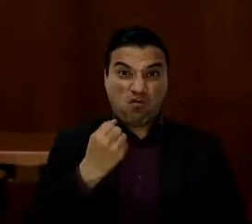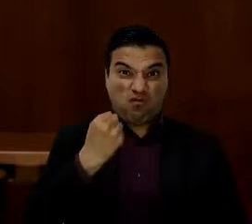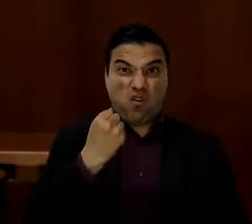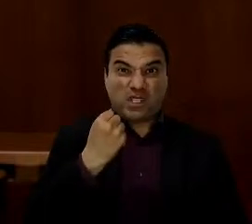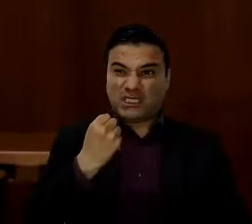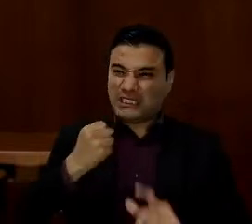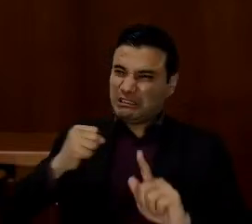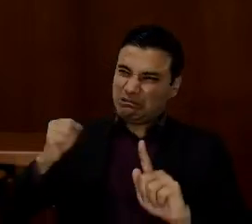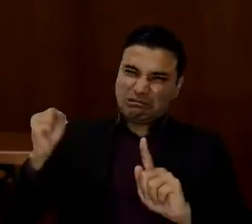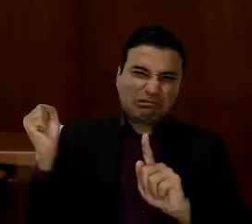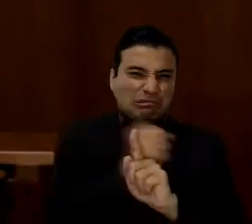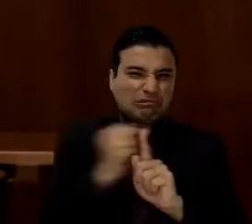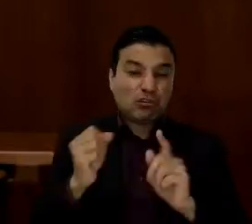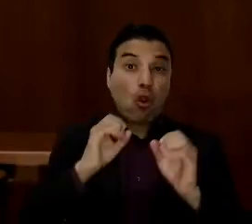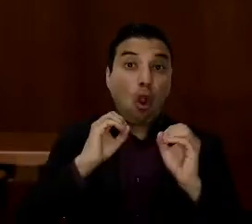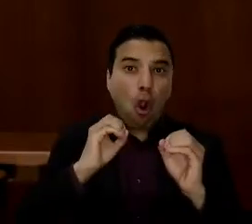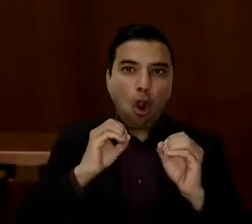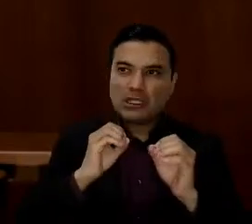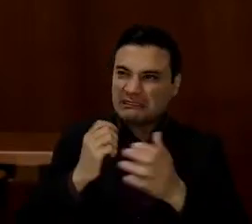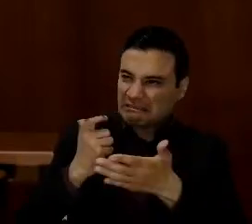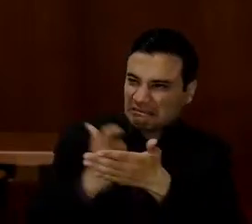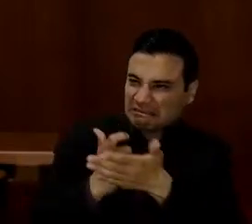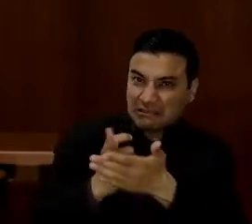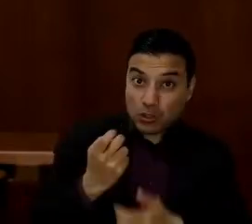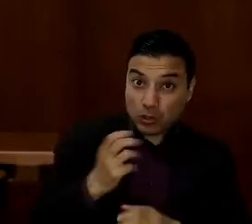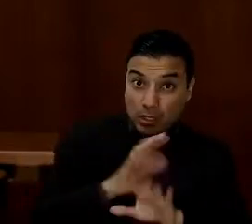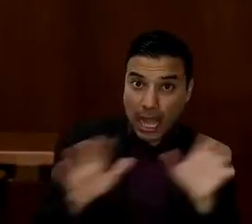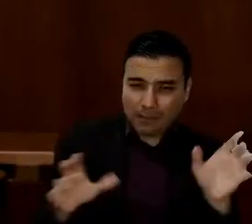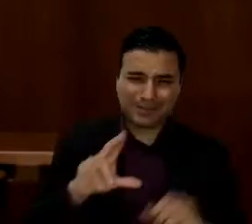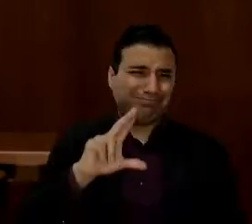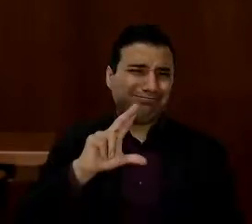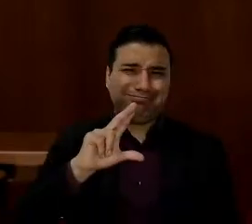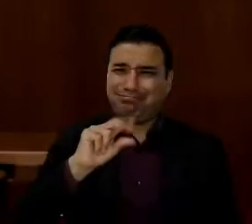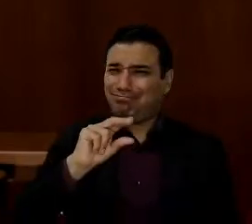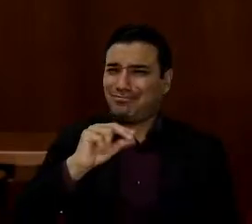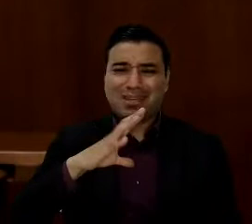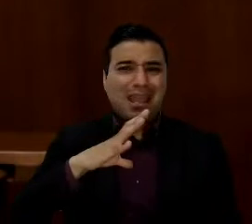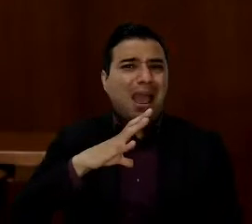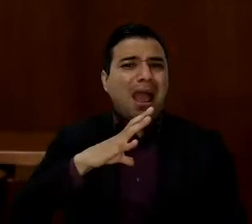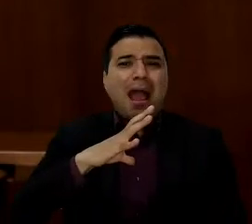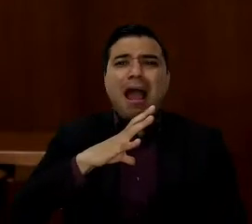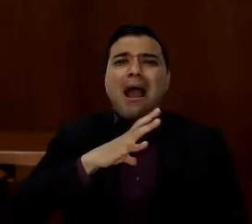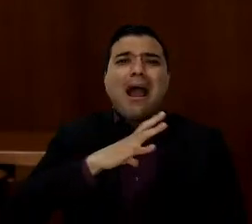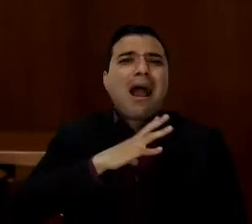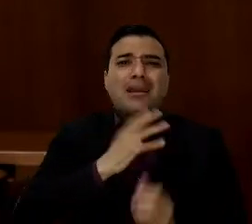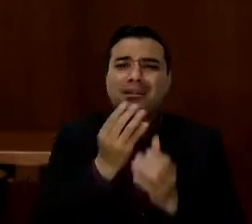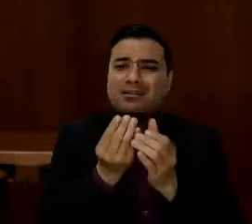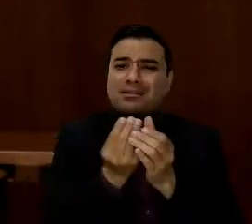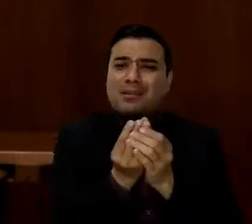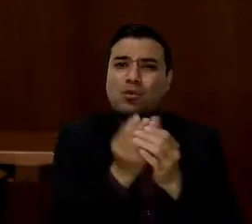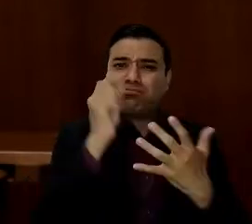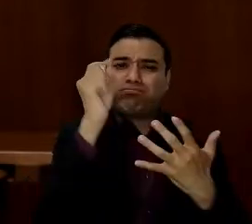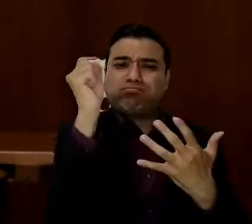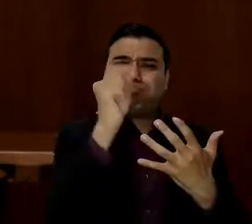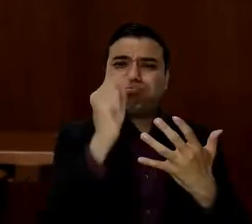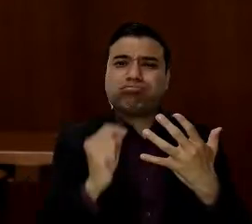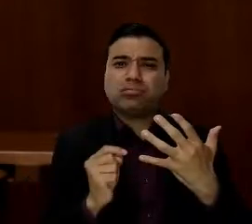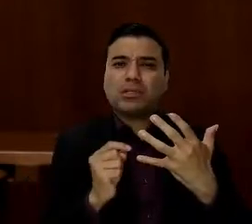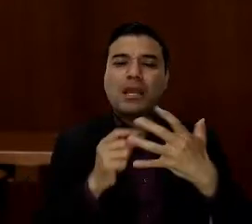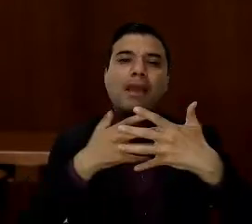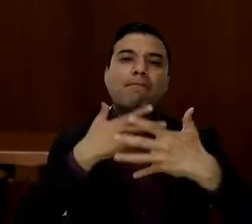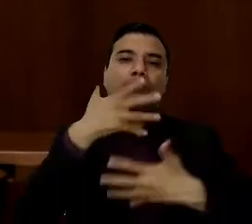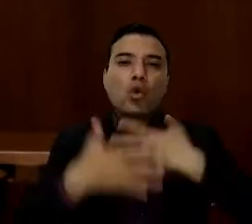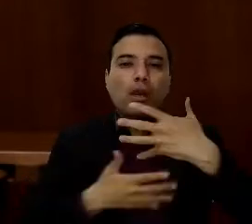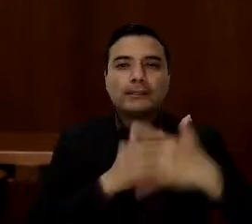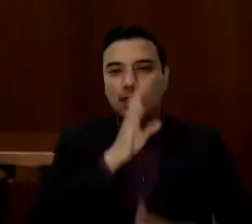o la coerción hoy por hoy abarca cualquier forma directa o indirecta por los